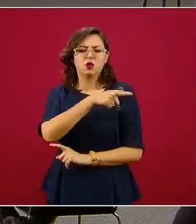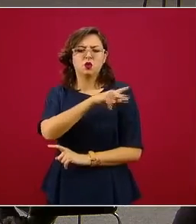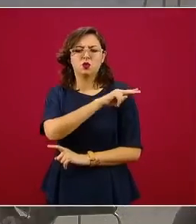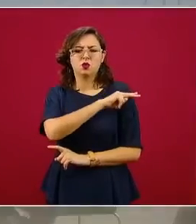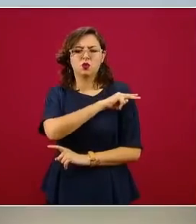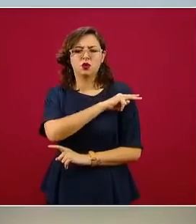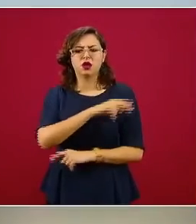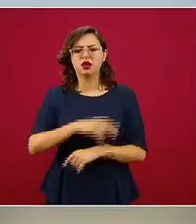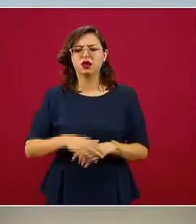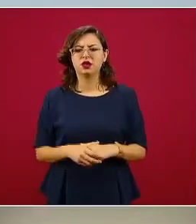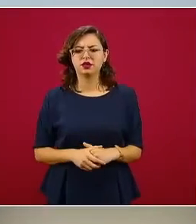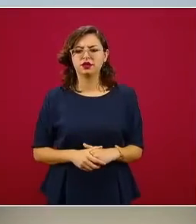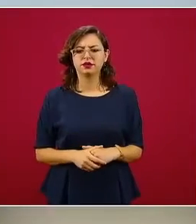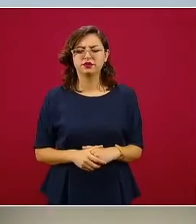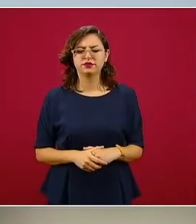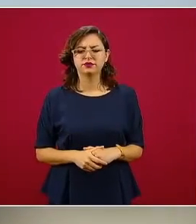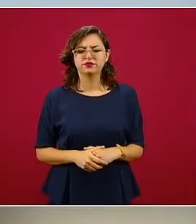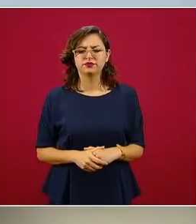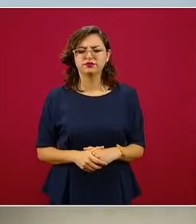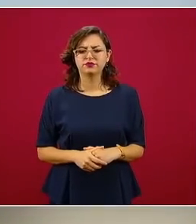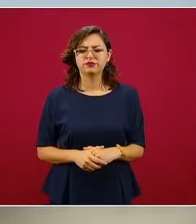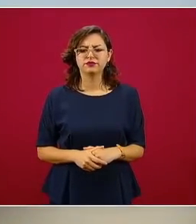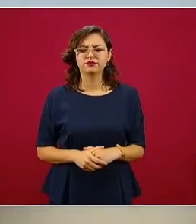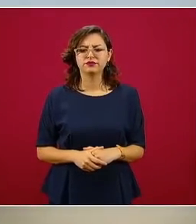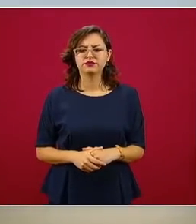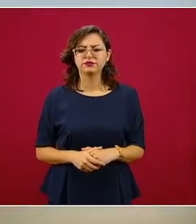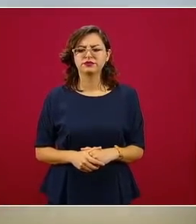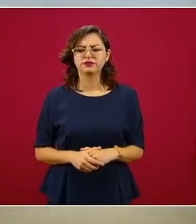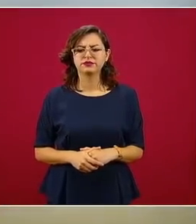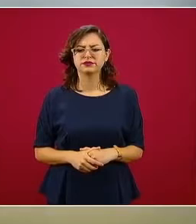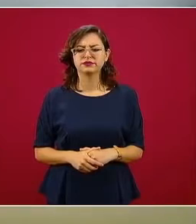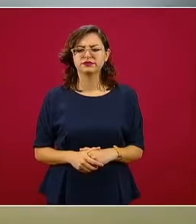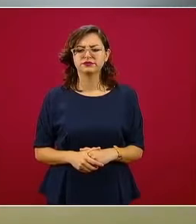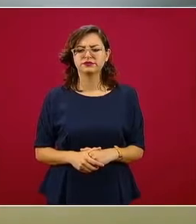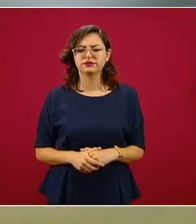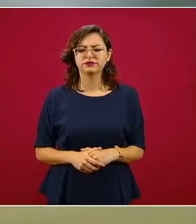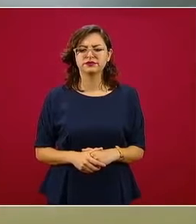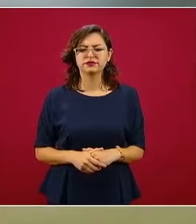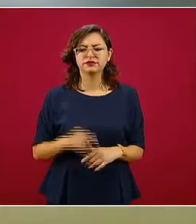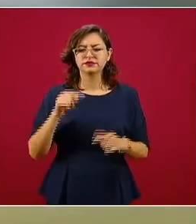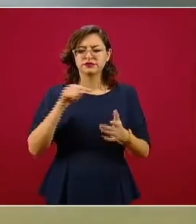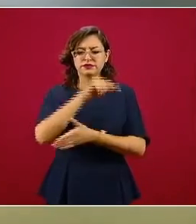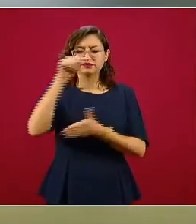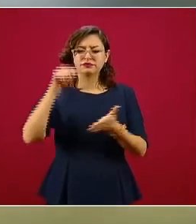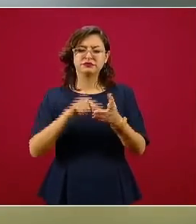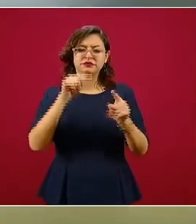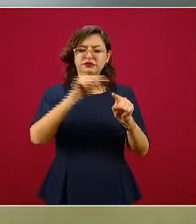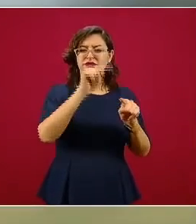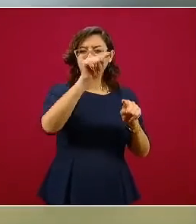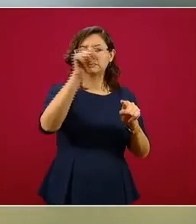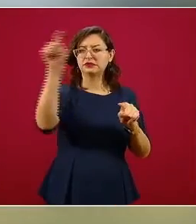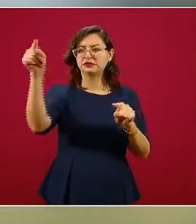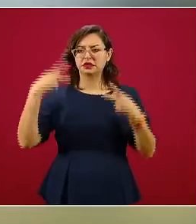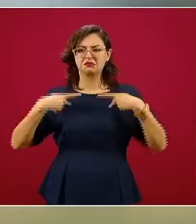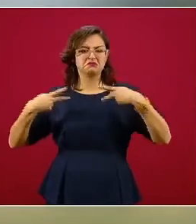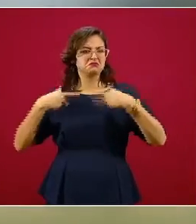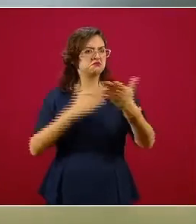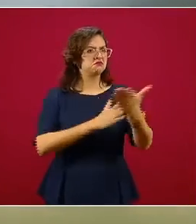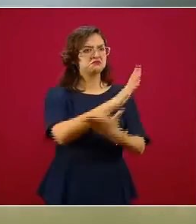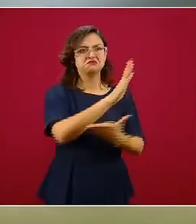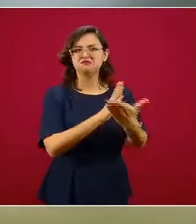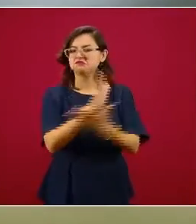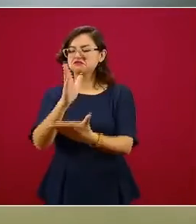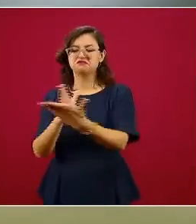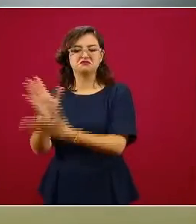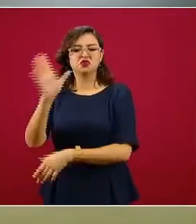Nacional que está haciendo una tarea de combate en aquellos sitios que son de muy complicado acceso para